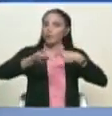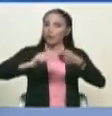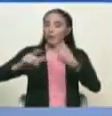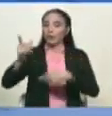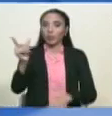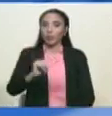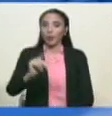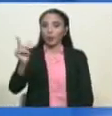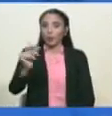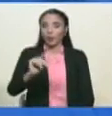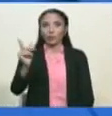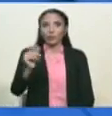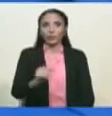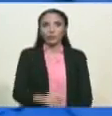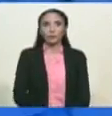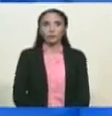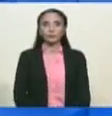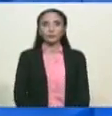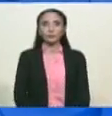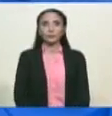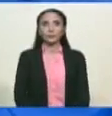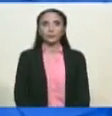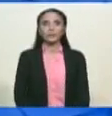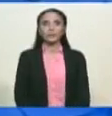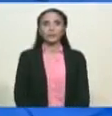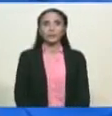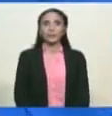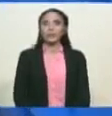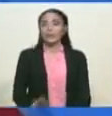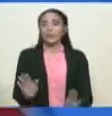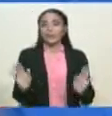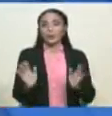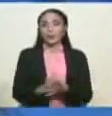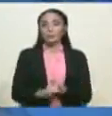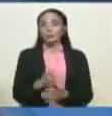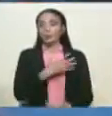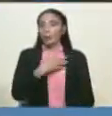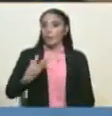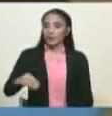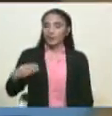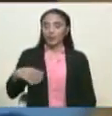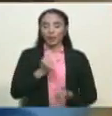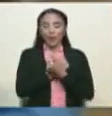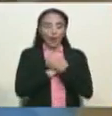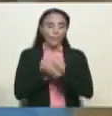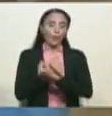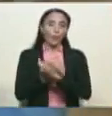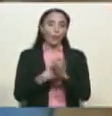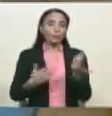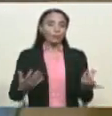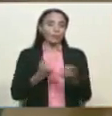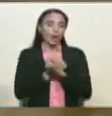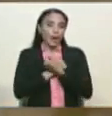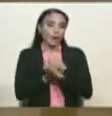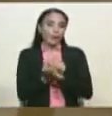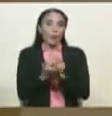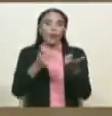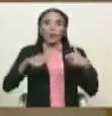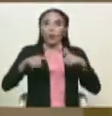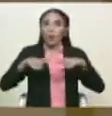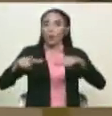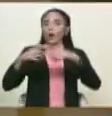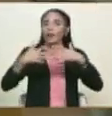en toda el área de Venezuela. Bueno, presidente, con mucho amor y cariño de acá, de la Hebra,